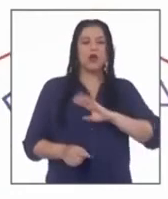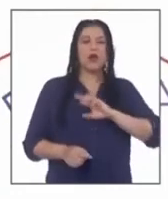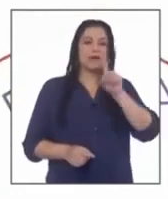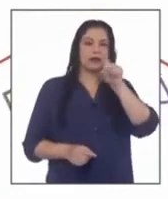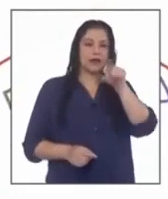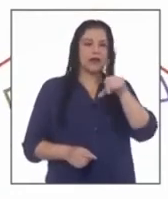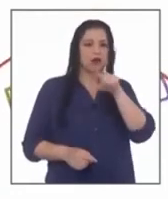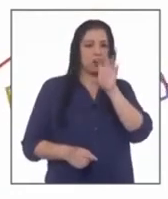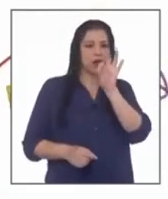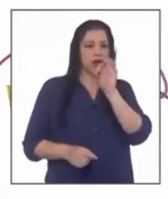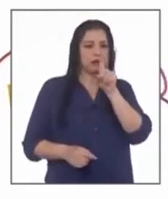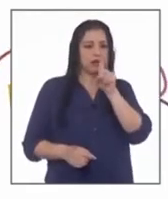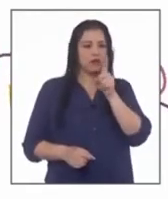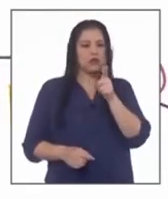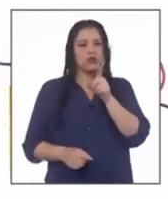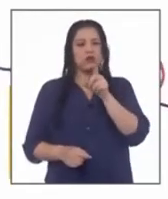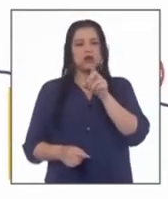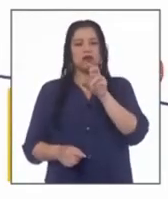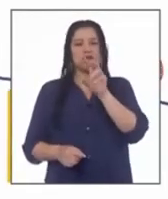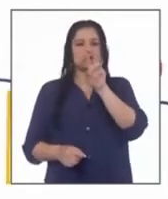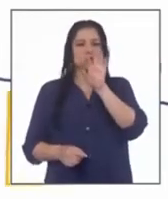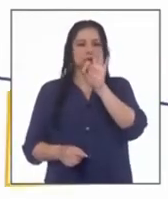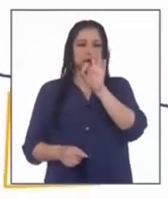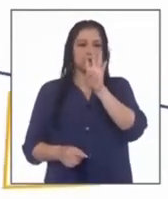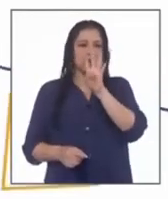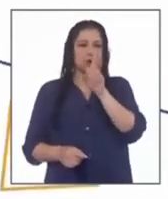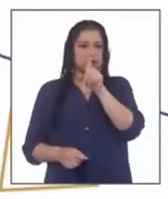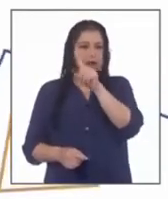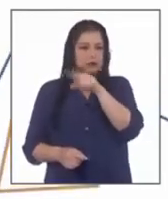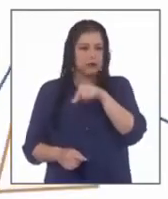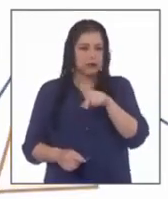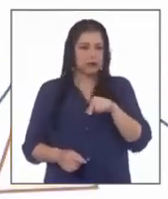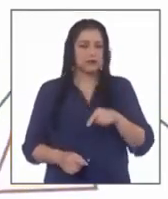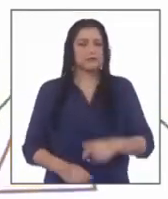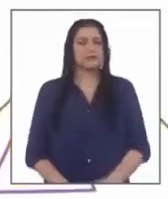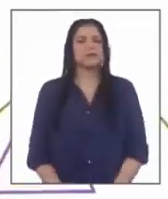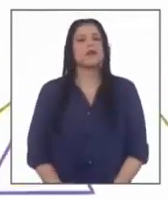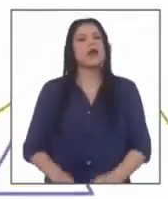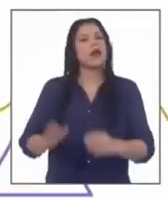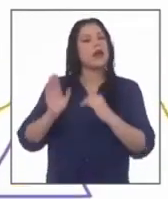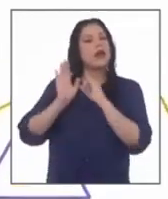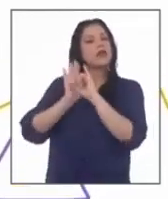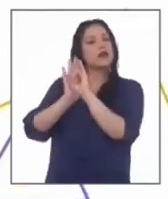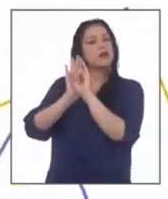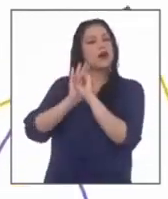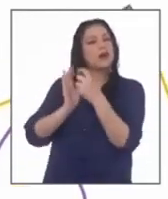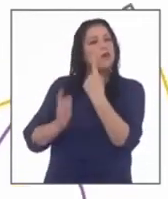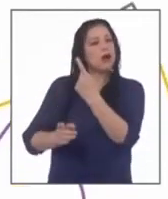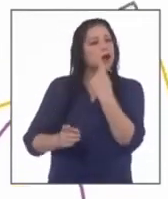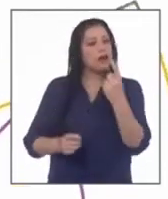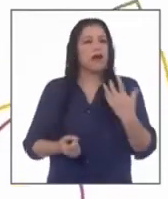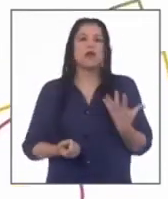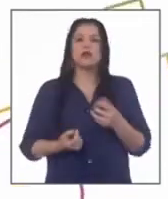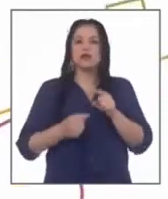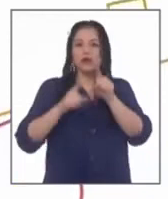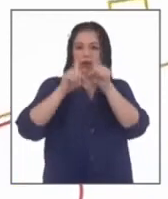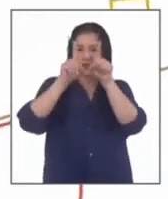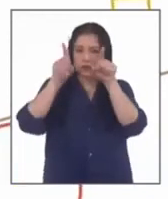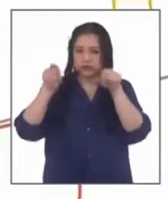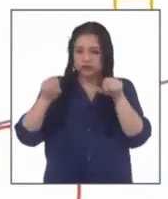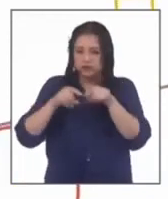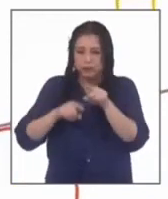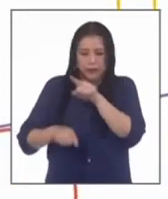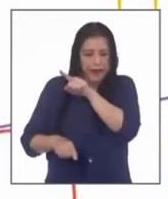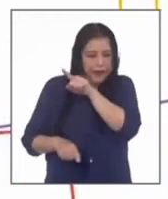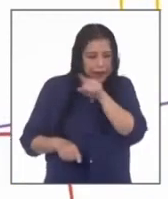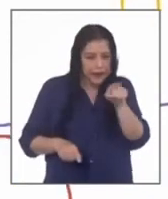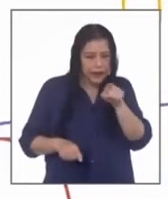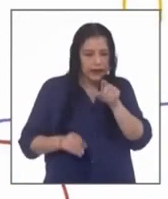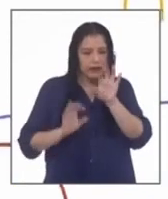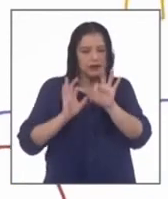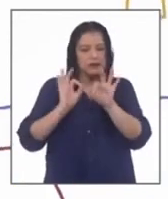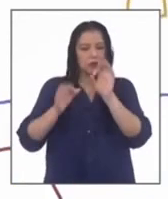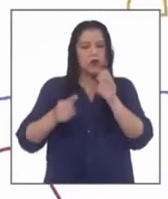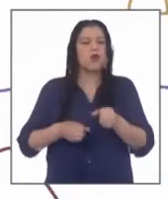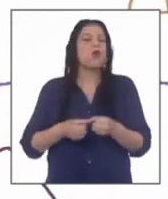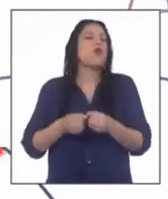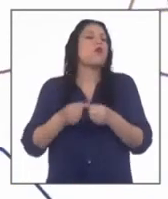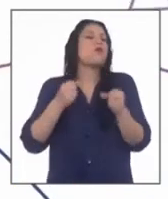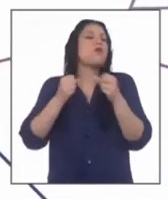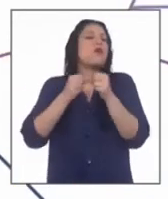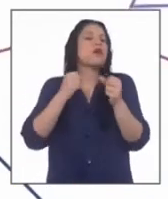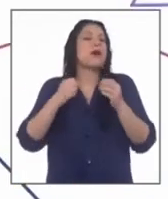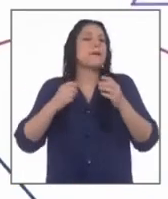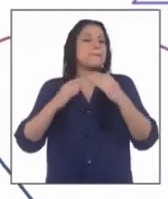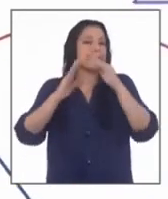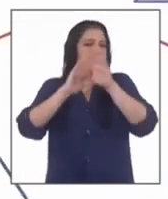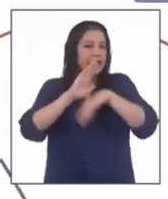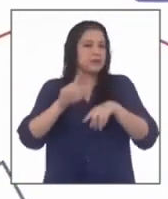intervalo cerrado de 91 hasta 94. Graficamos cada uno de estos intervalos en la recta numérica identificando sus valores